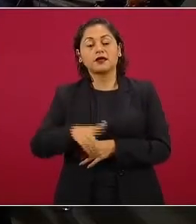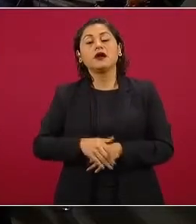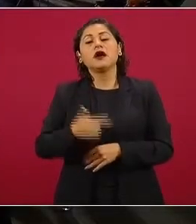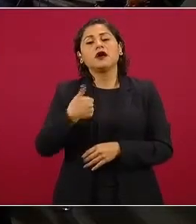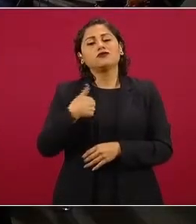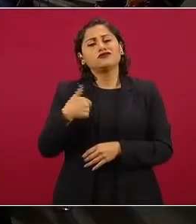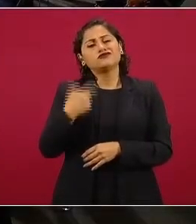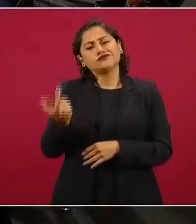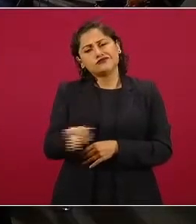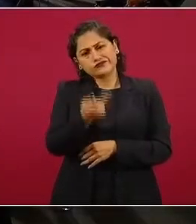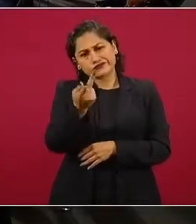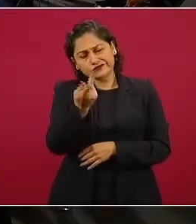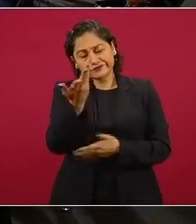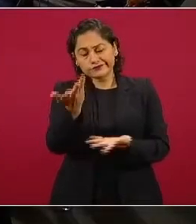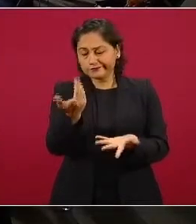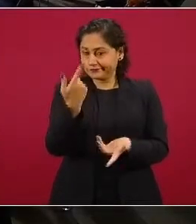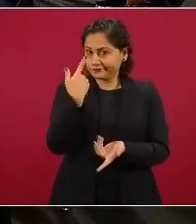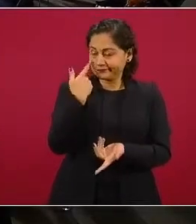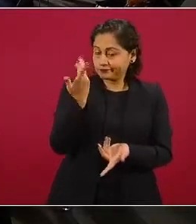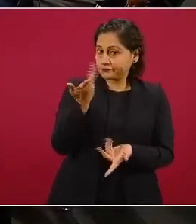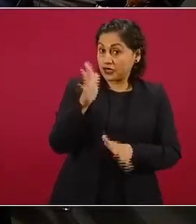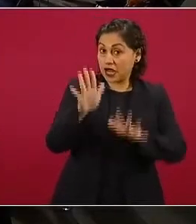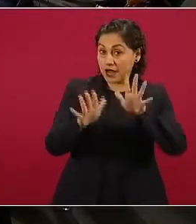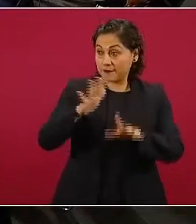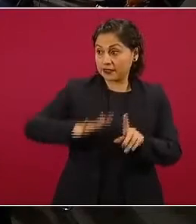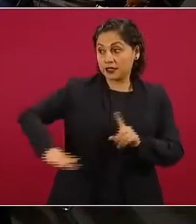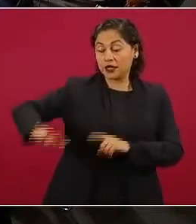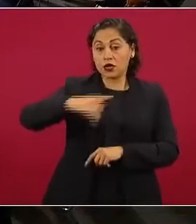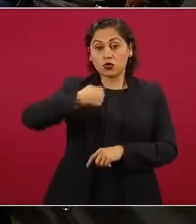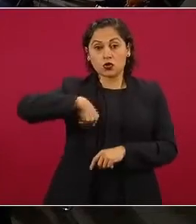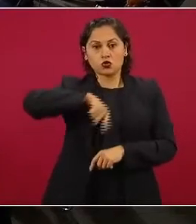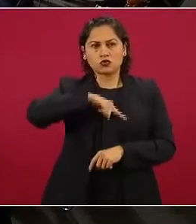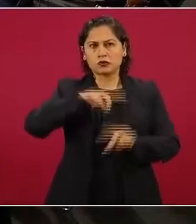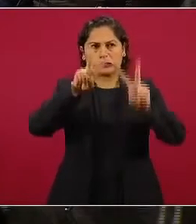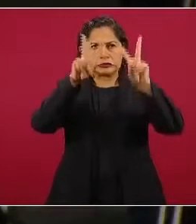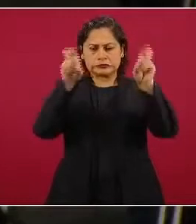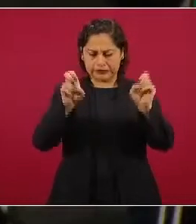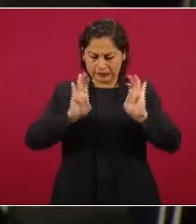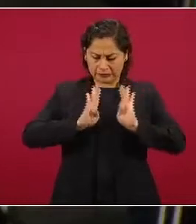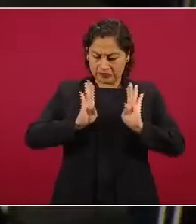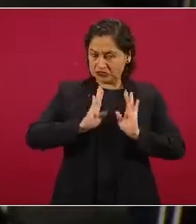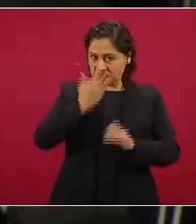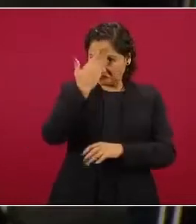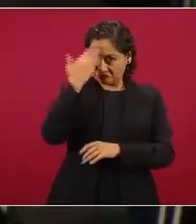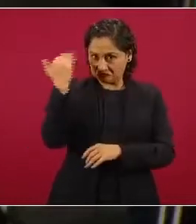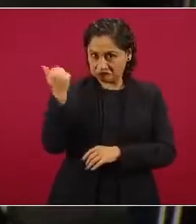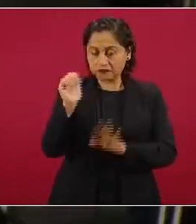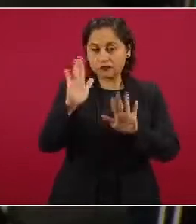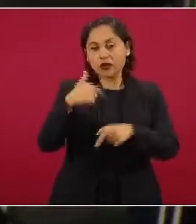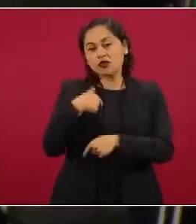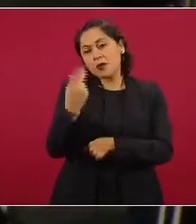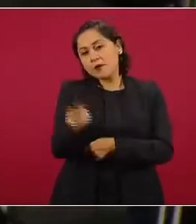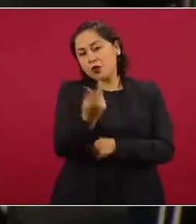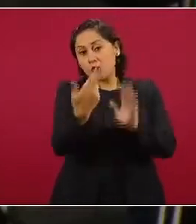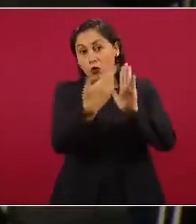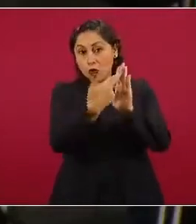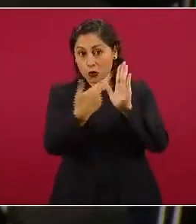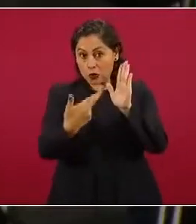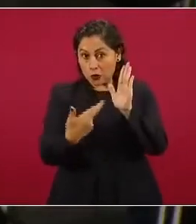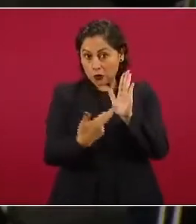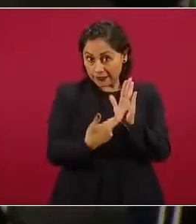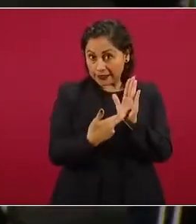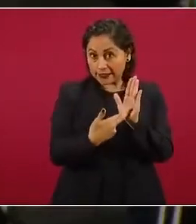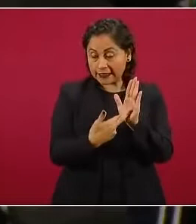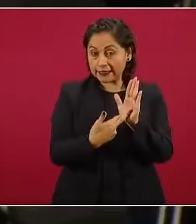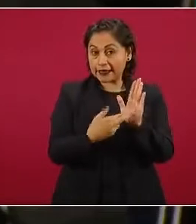pregunta porque a veces desconocemos un poco del tema militar. En el Código Penal Militar, el